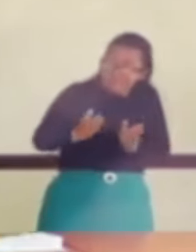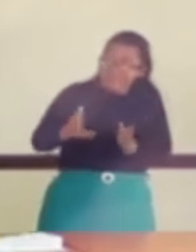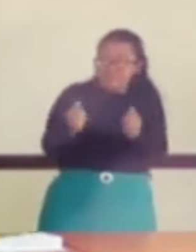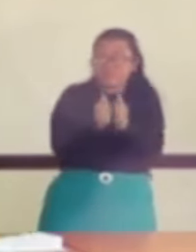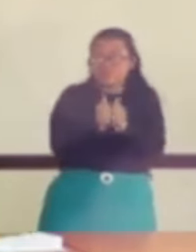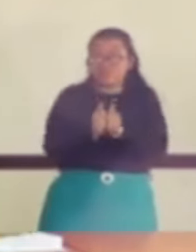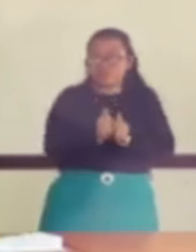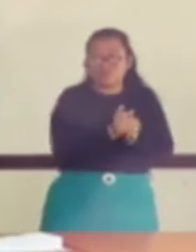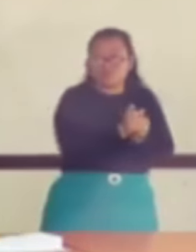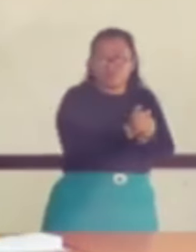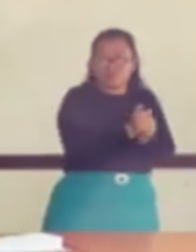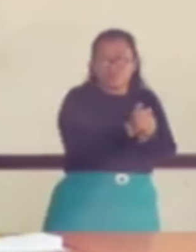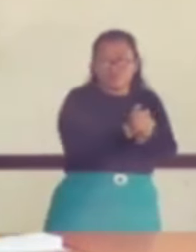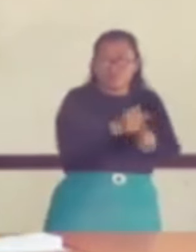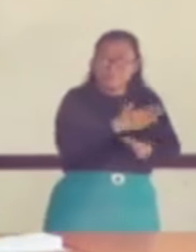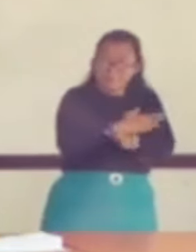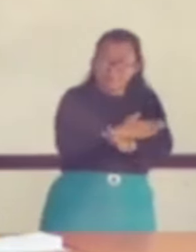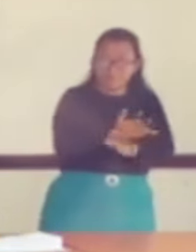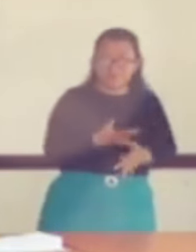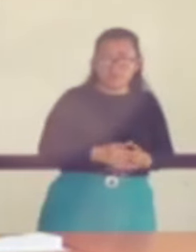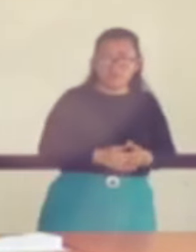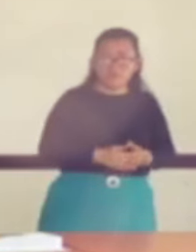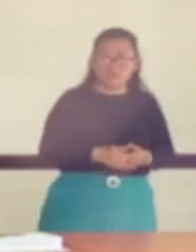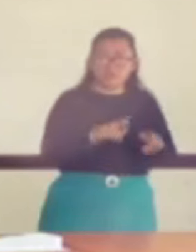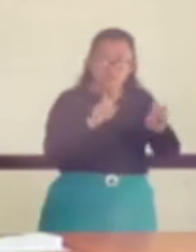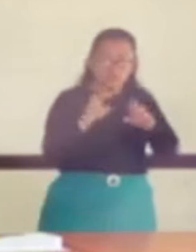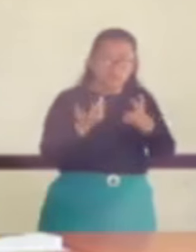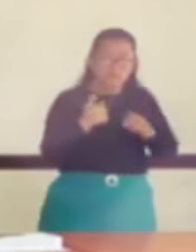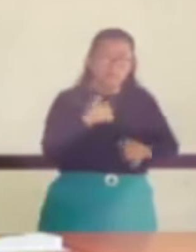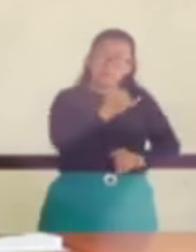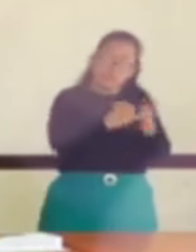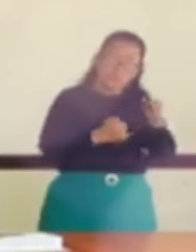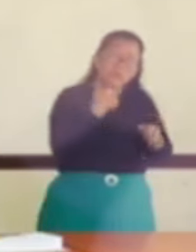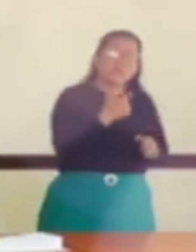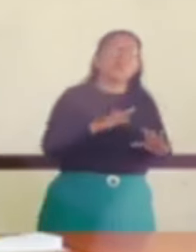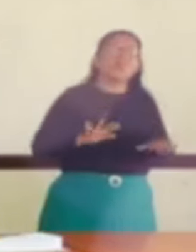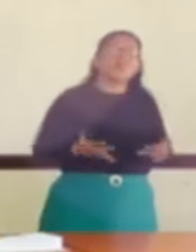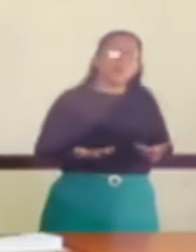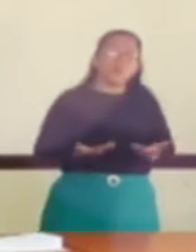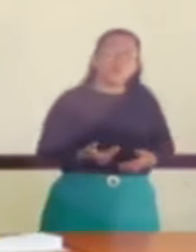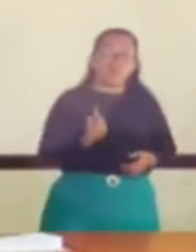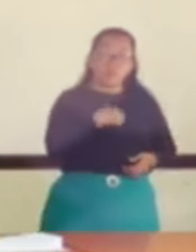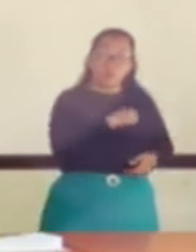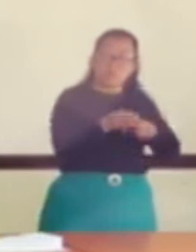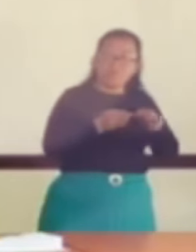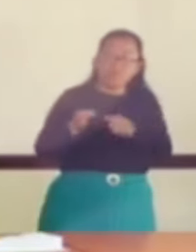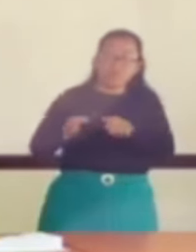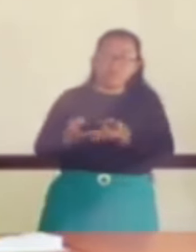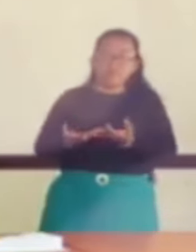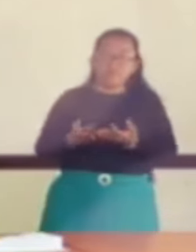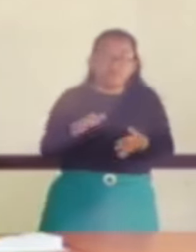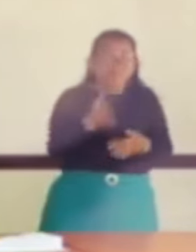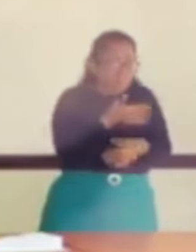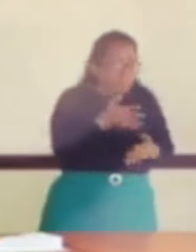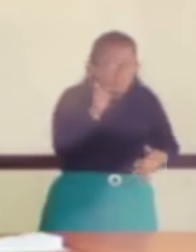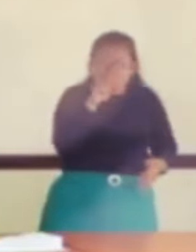acompañados de medidas de prevención. Y finalizo indicando de que estamos hablando de